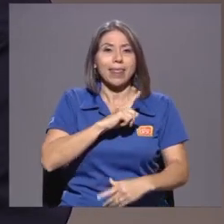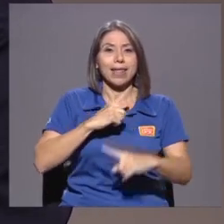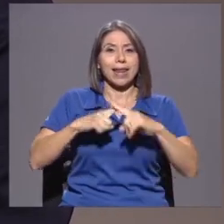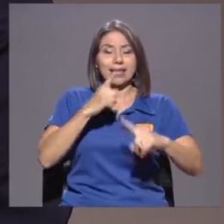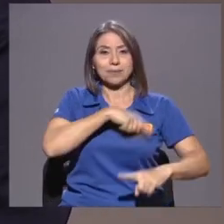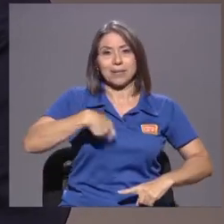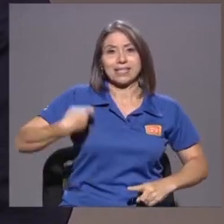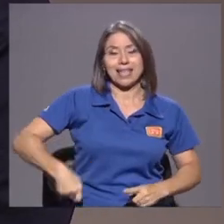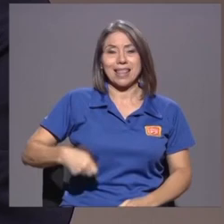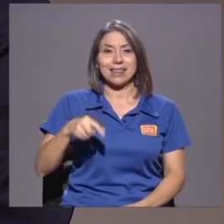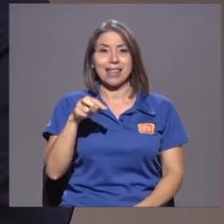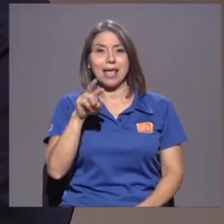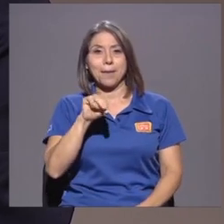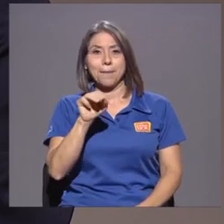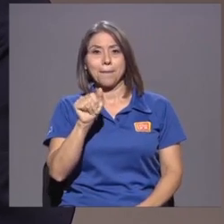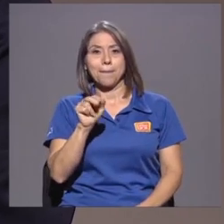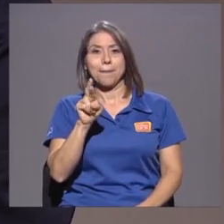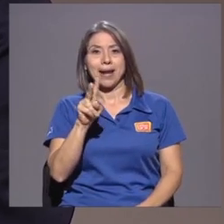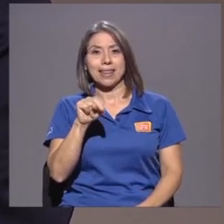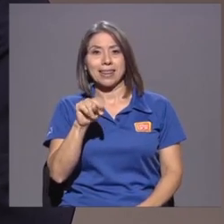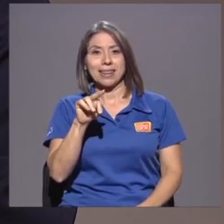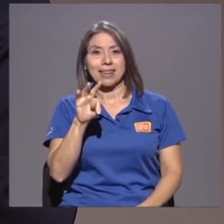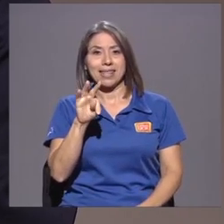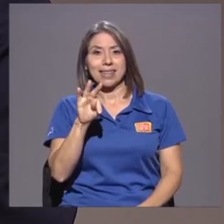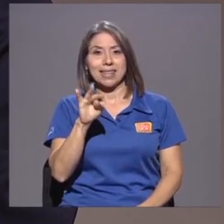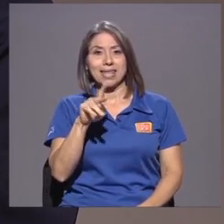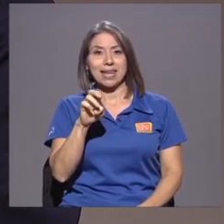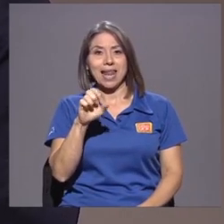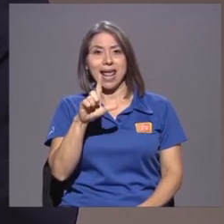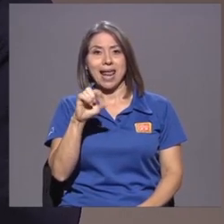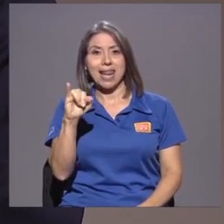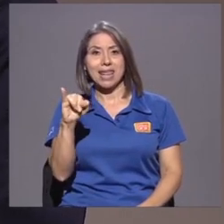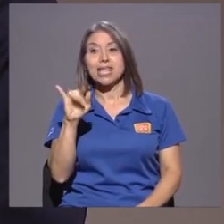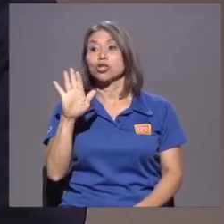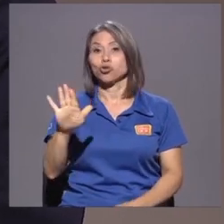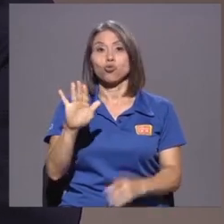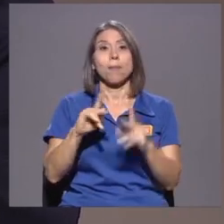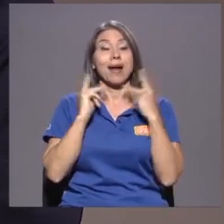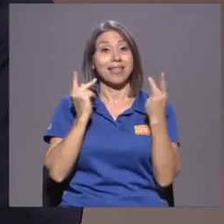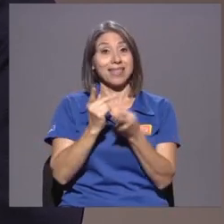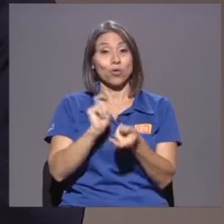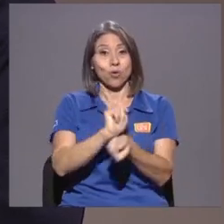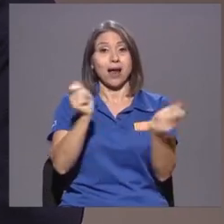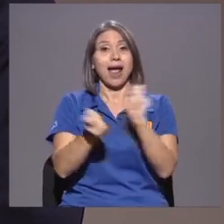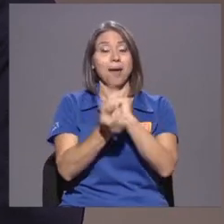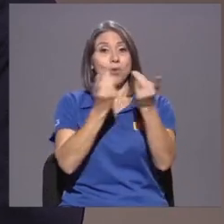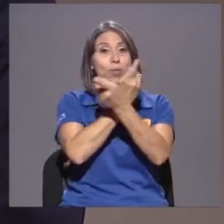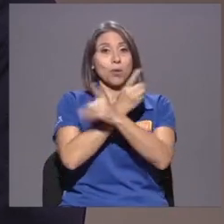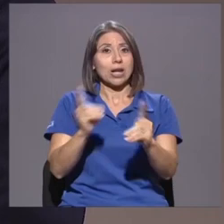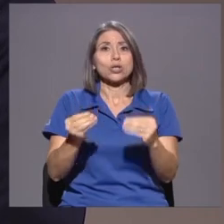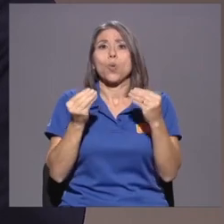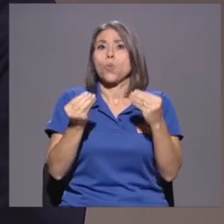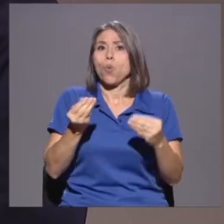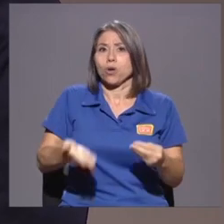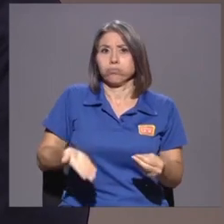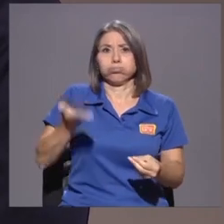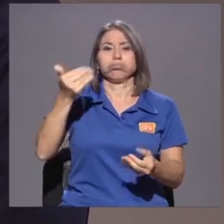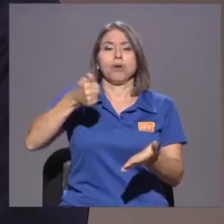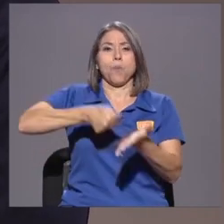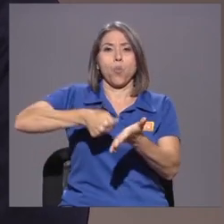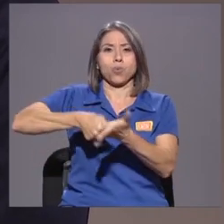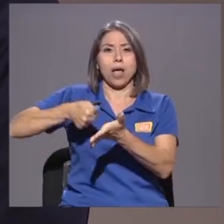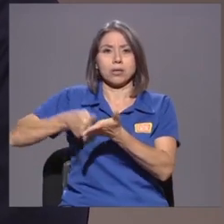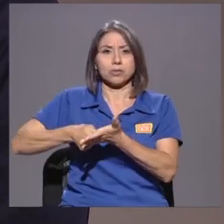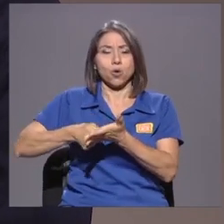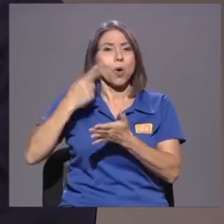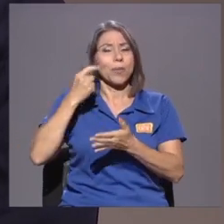su partido el cambio democrático tuvo una votación muy alta porque inicialmente las